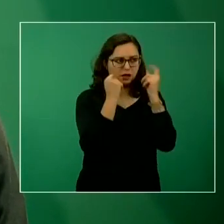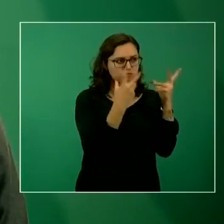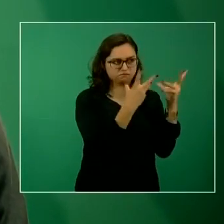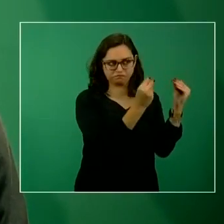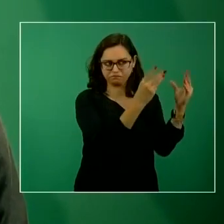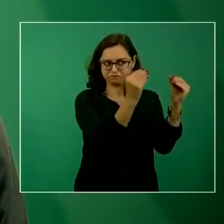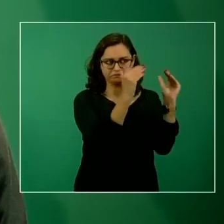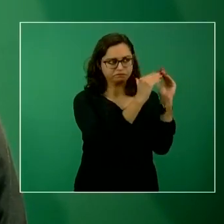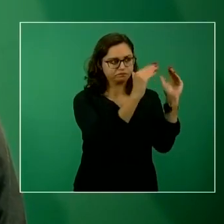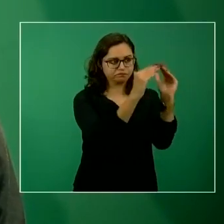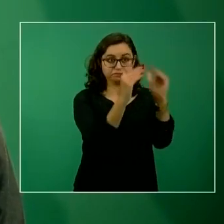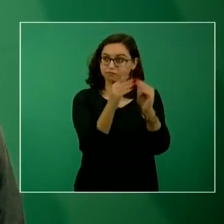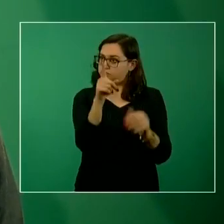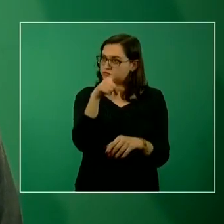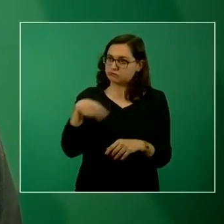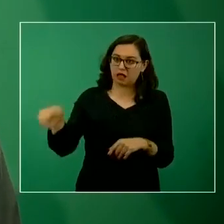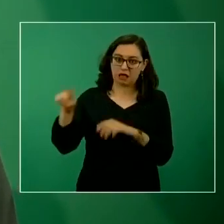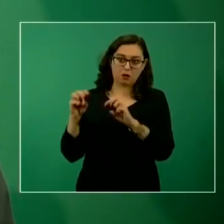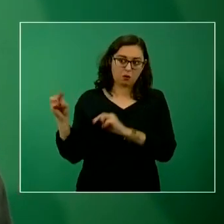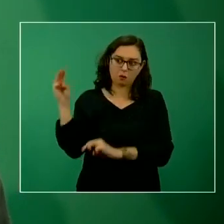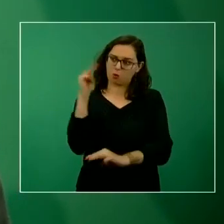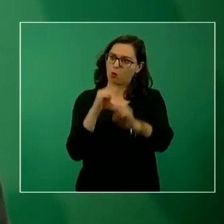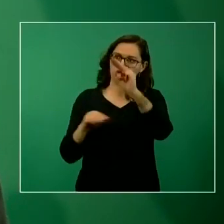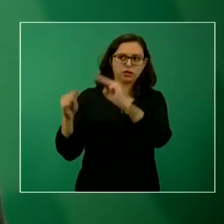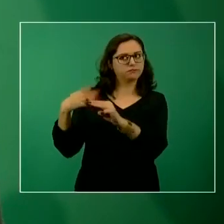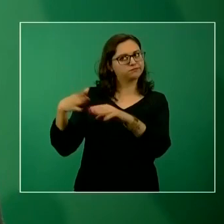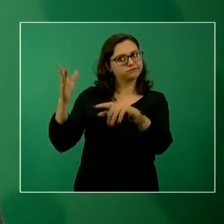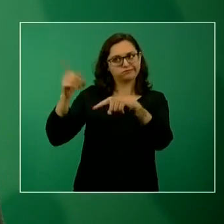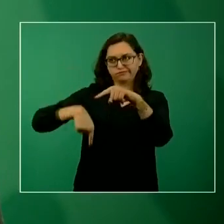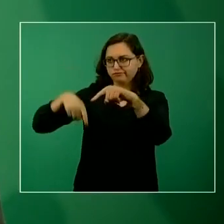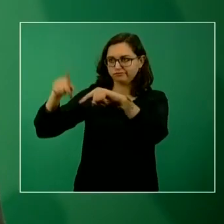para que